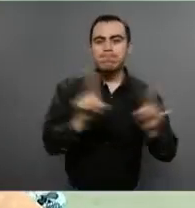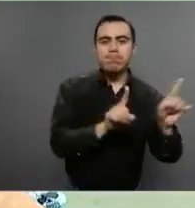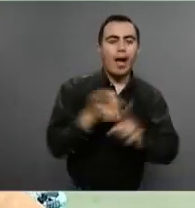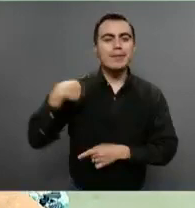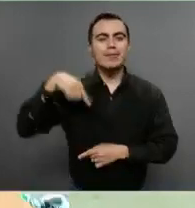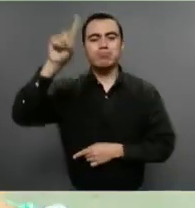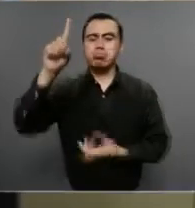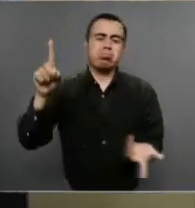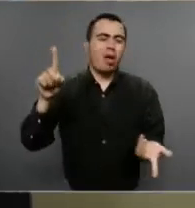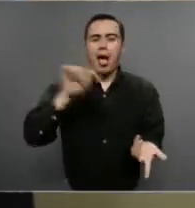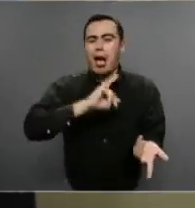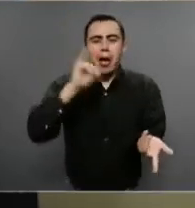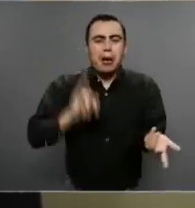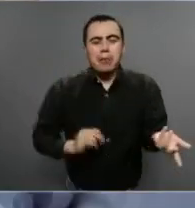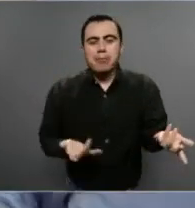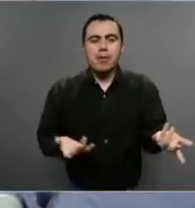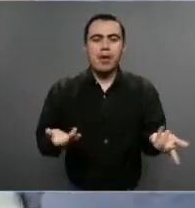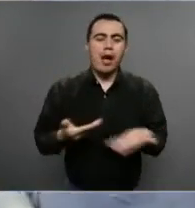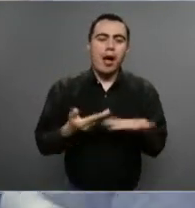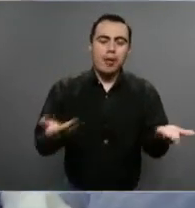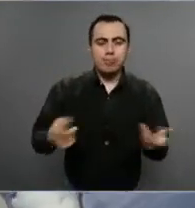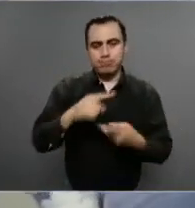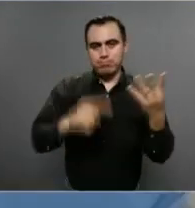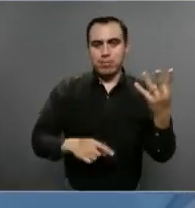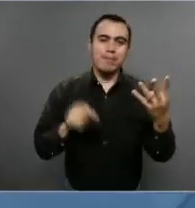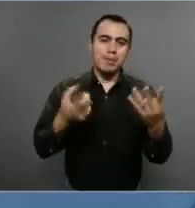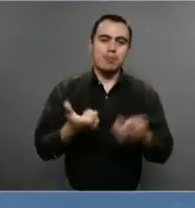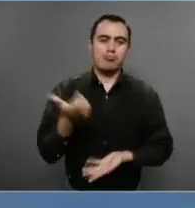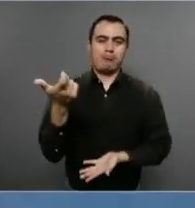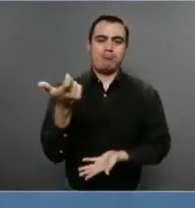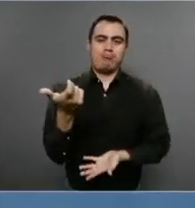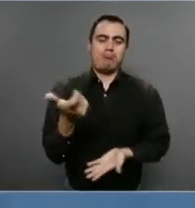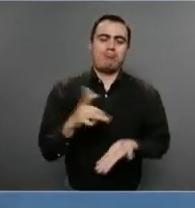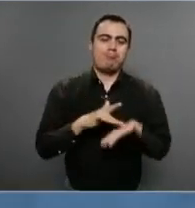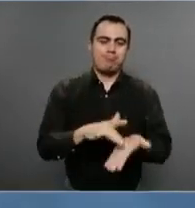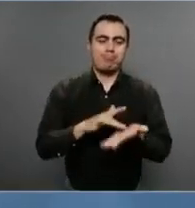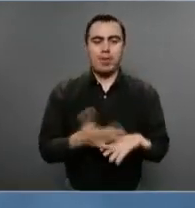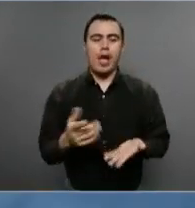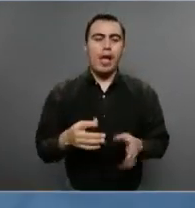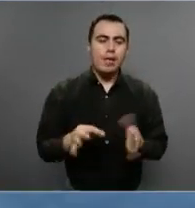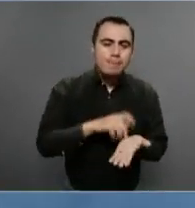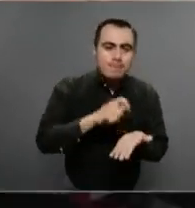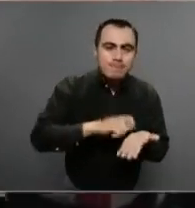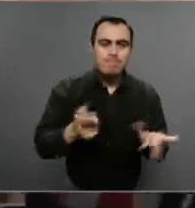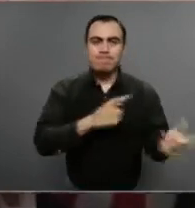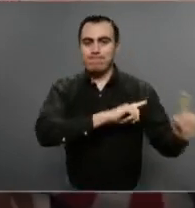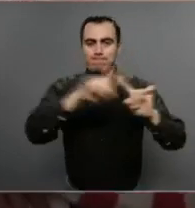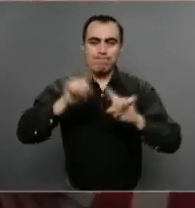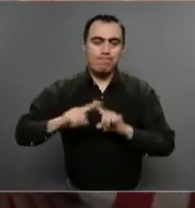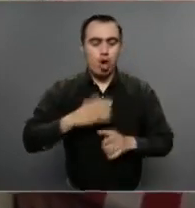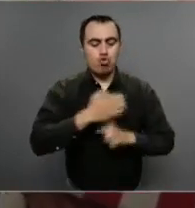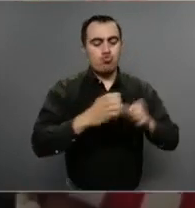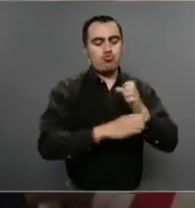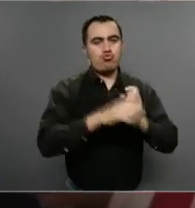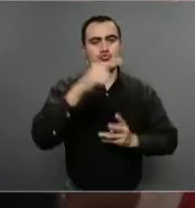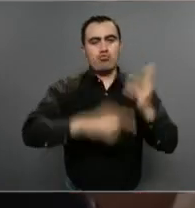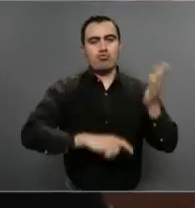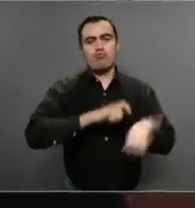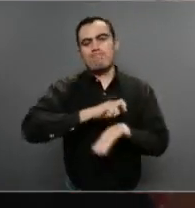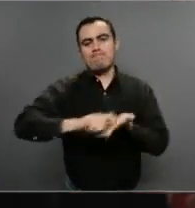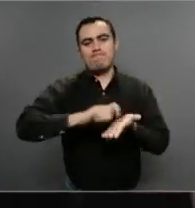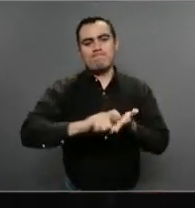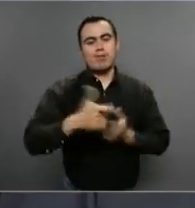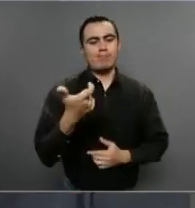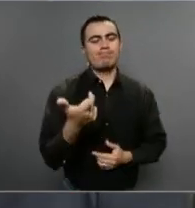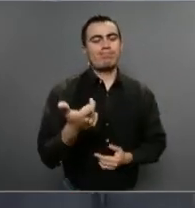Dinero, por supuesto, porque las actividades, comprar lápices, cuadernos, etcétera, de todo eso cuesta. Pero yo creo que sobre todo lo que necesitamos es que